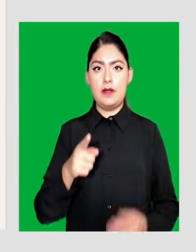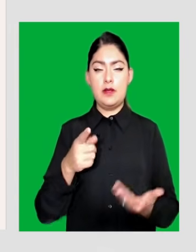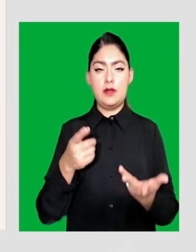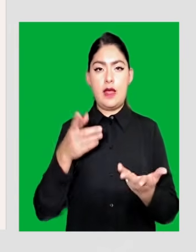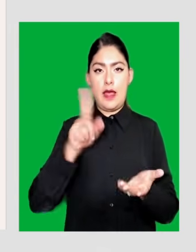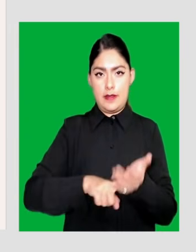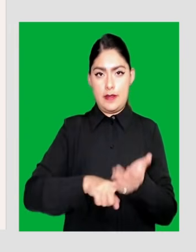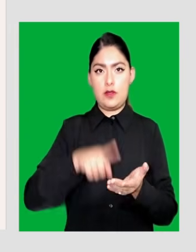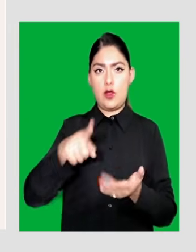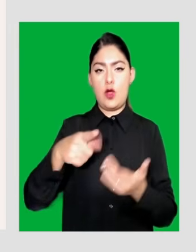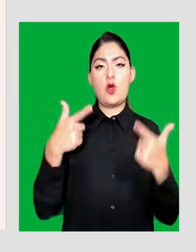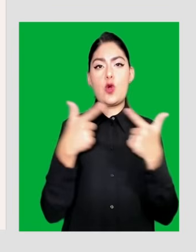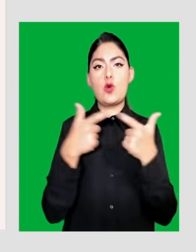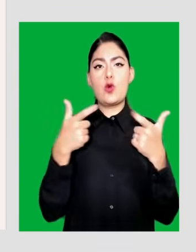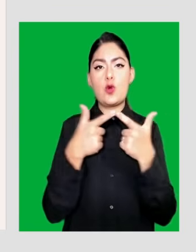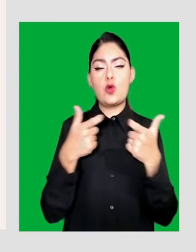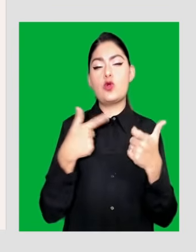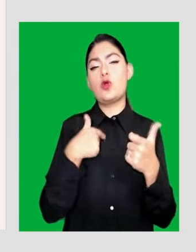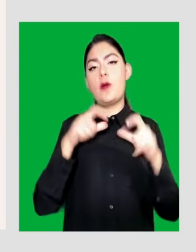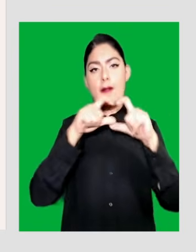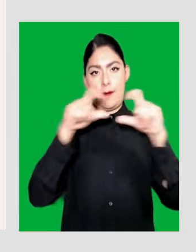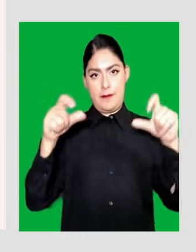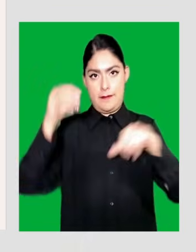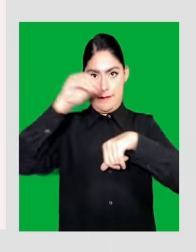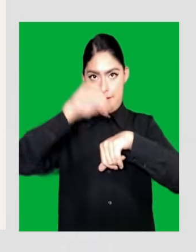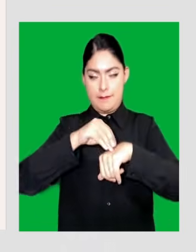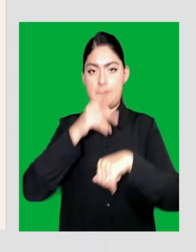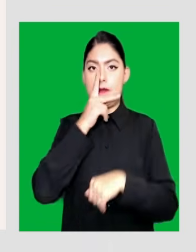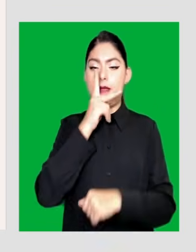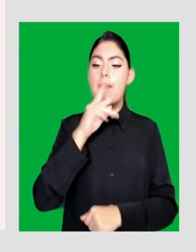la página web, la cual se les muestra en la